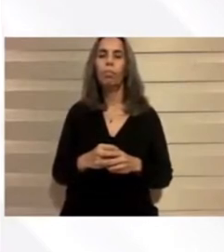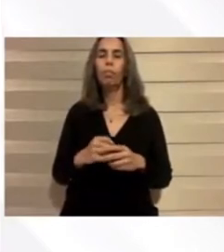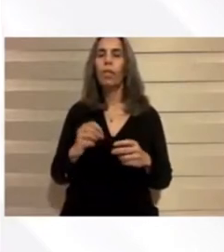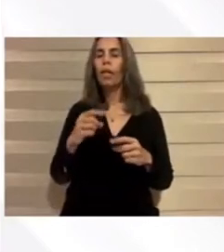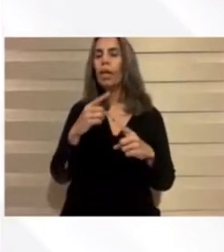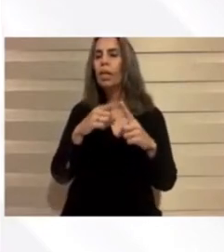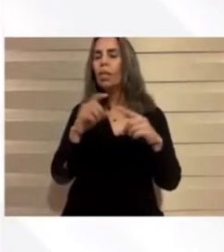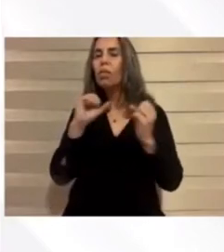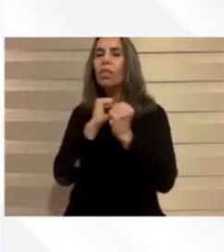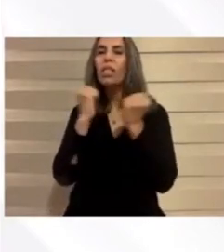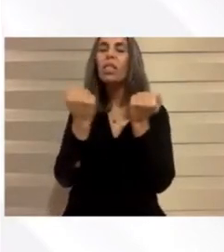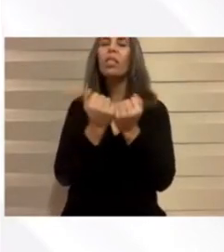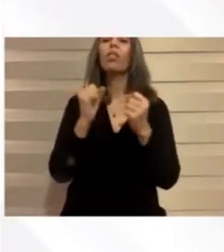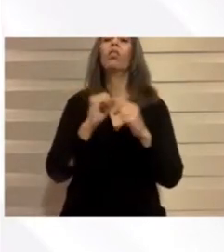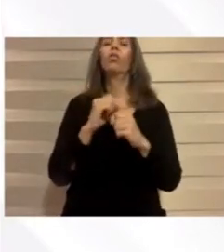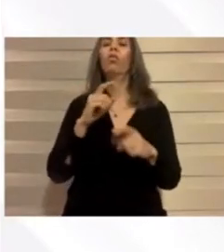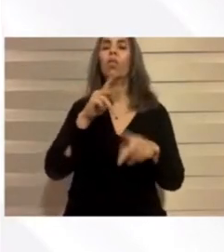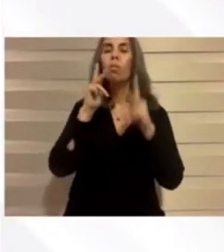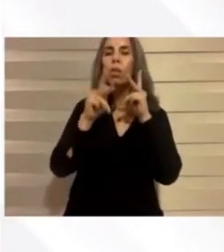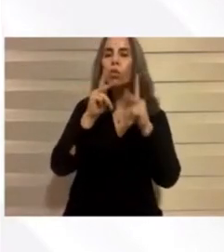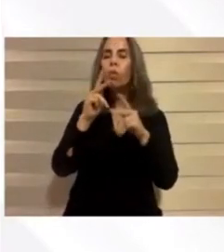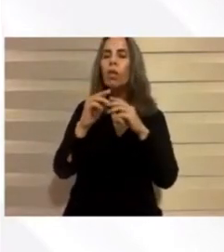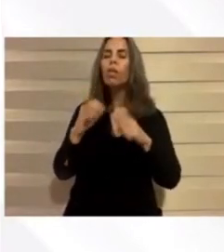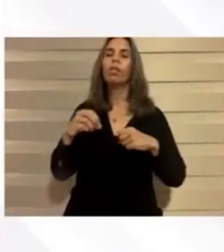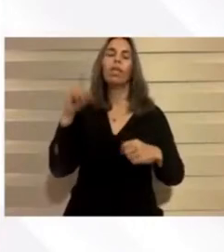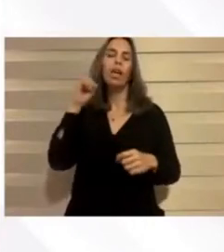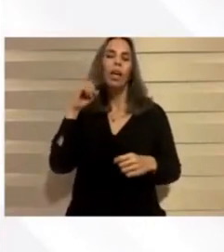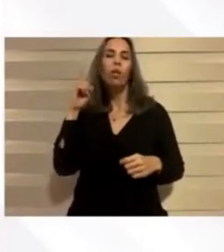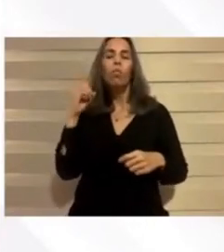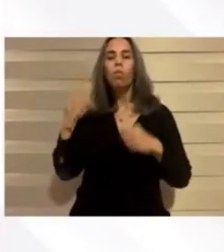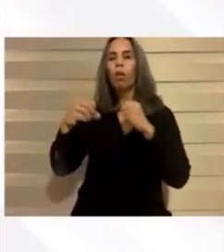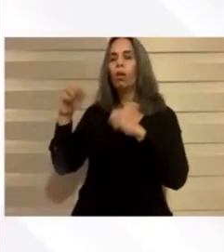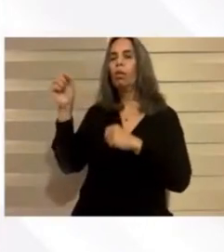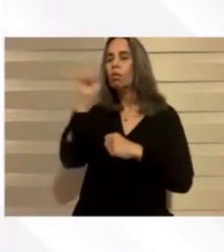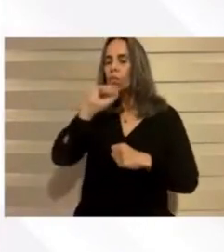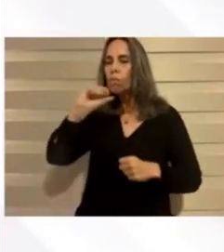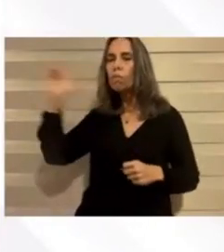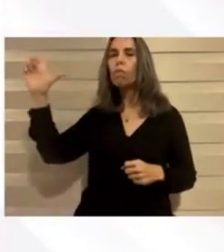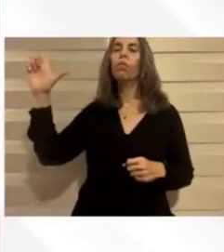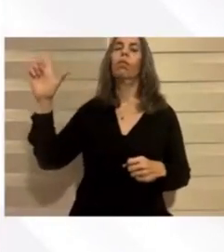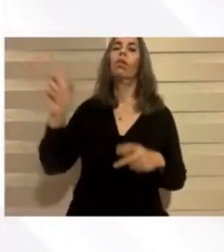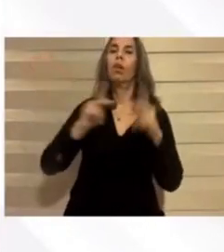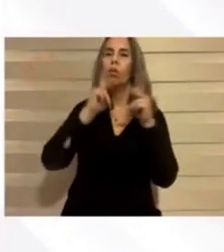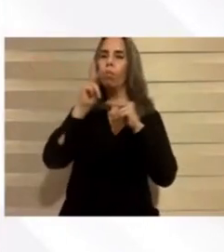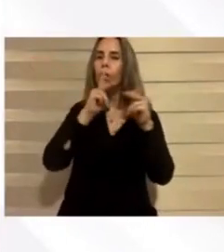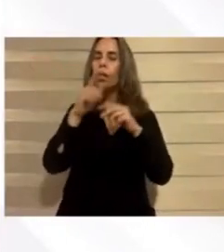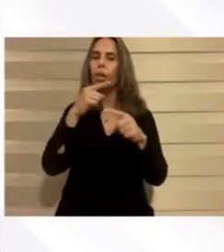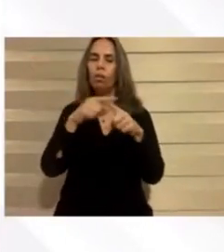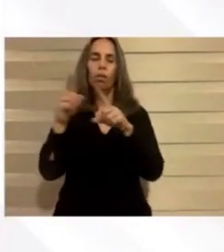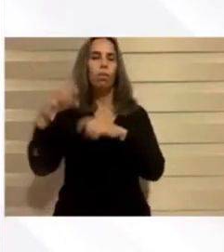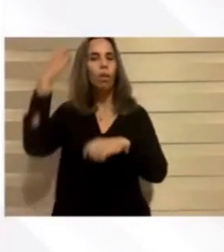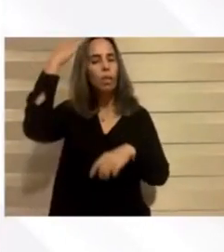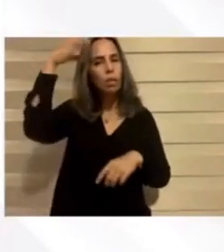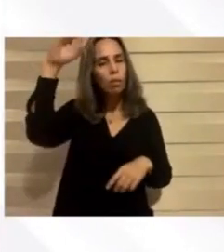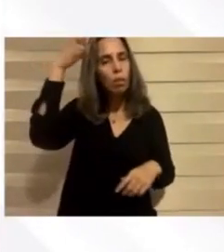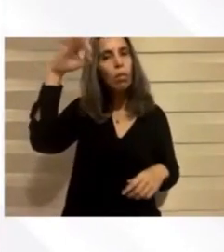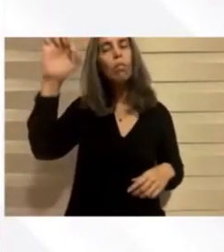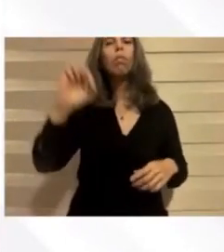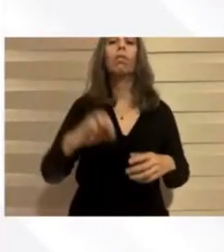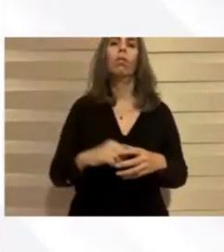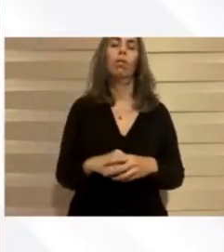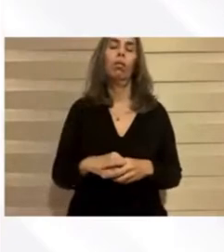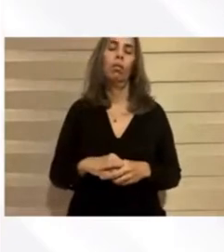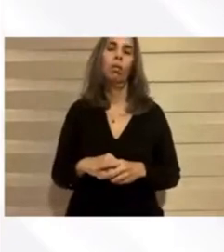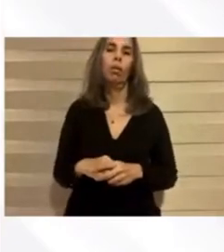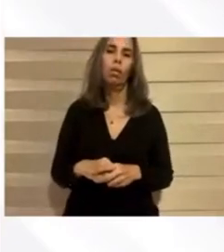mujeres destacadas en los ámbitos de cada tema. En ese sentido, pues de verdad nos parece, primero que